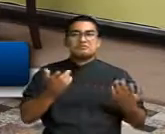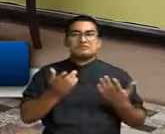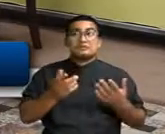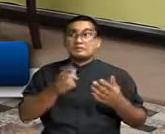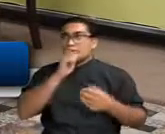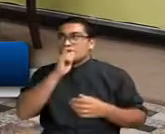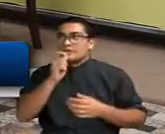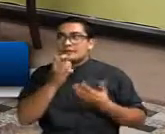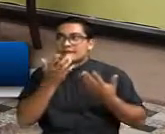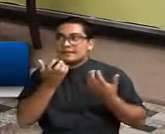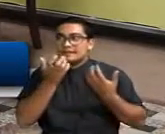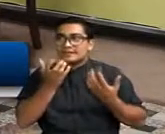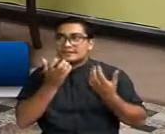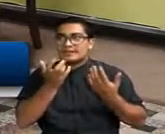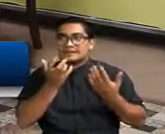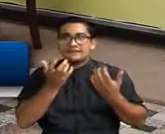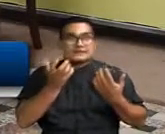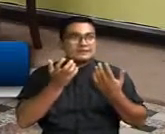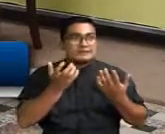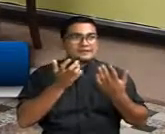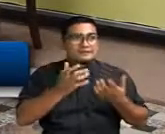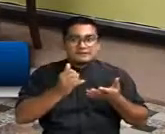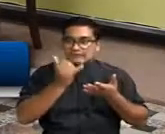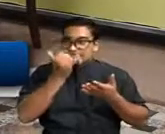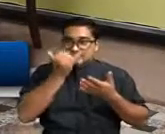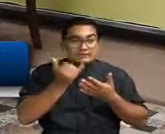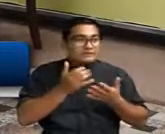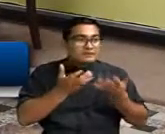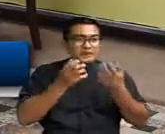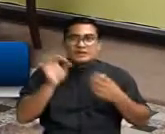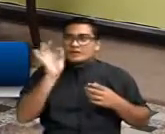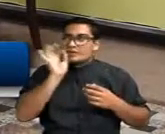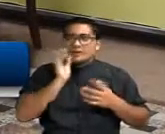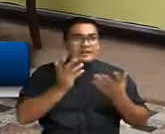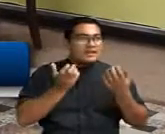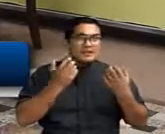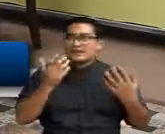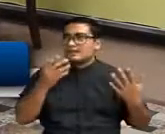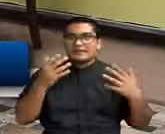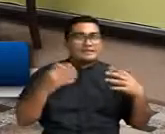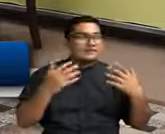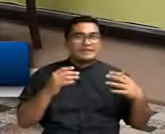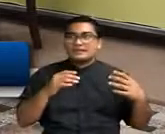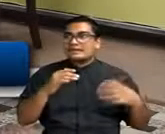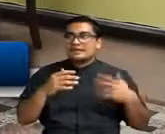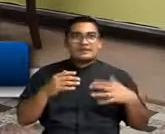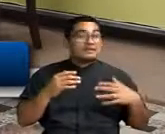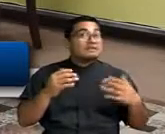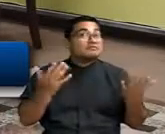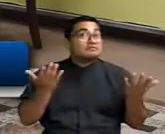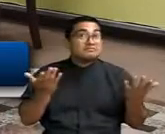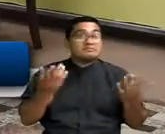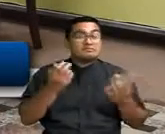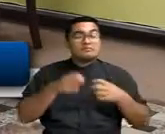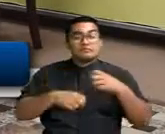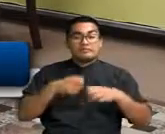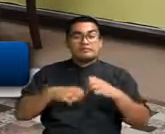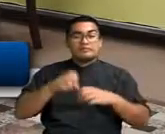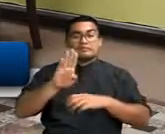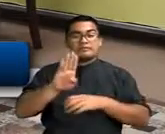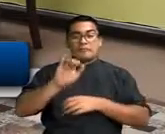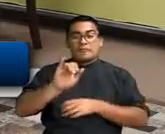adicción a la sustancia y tiene un trastorno bipolar. Ya va a tener dos trastornos que hay que tratarlo,